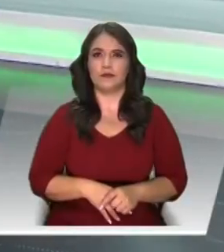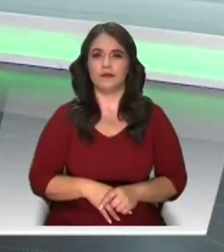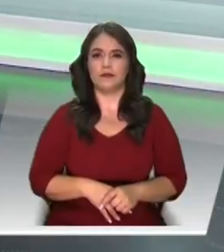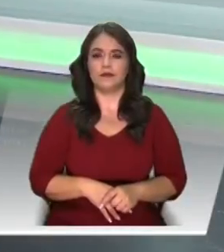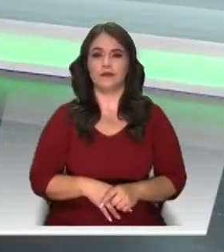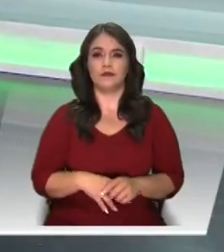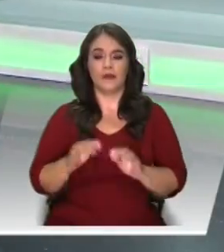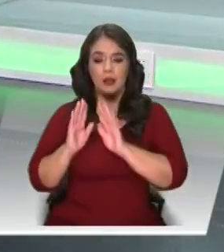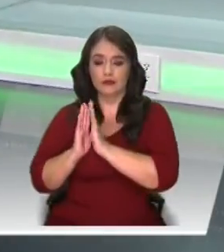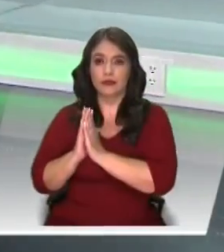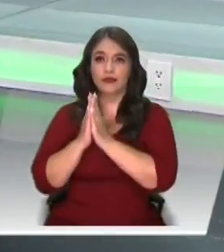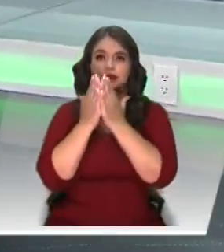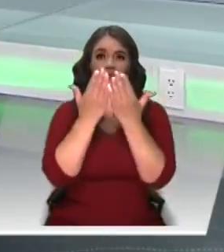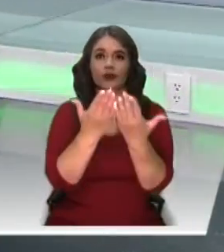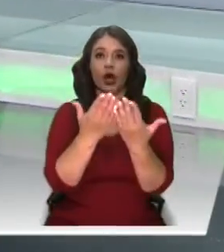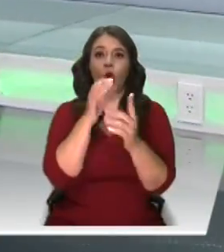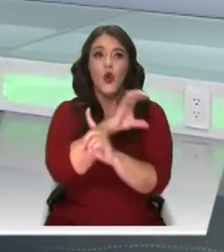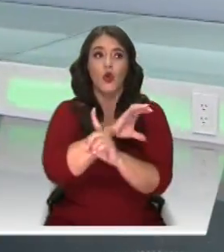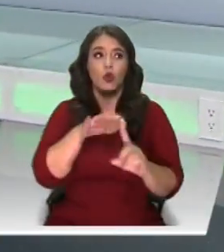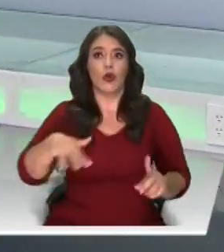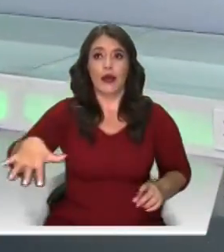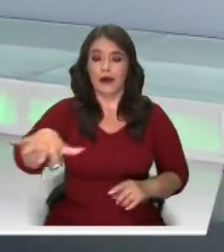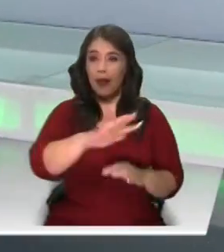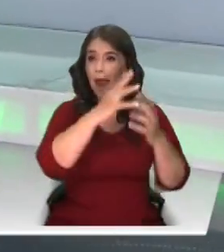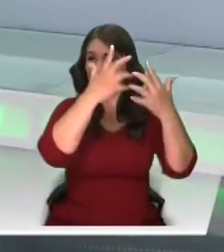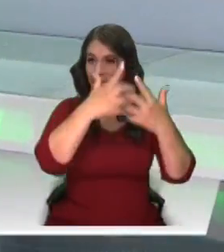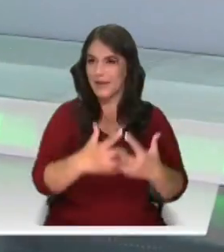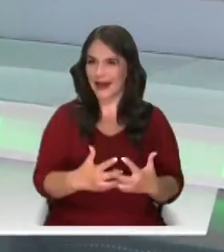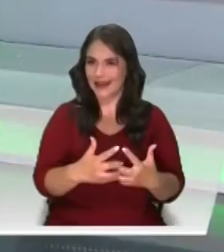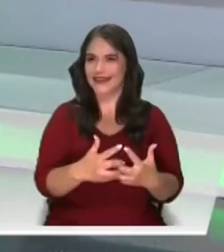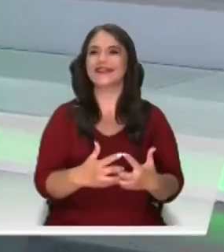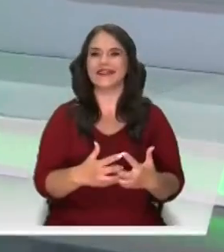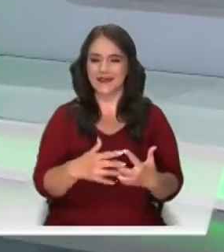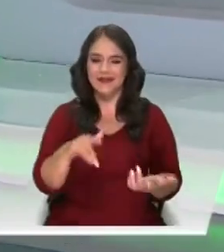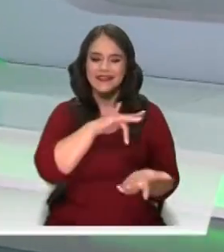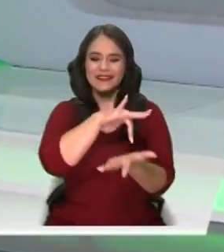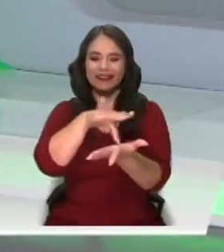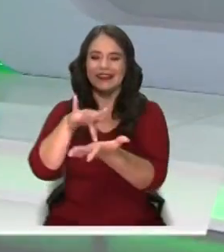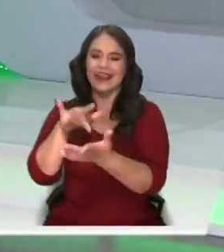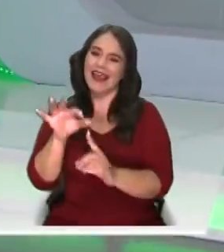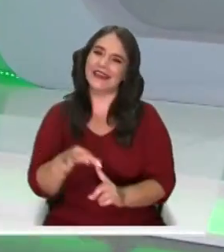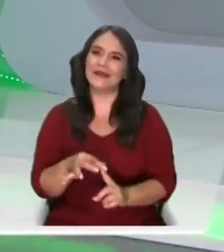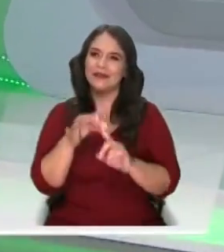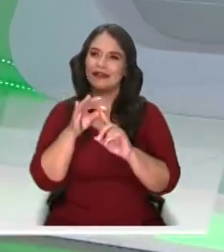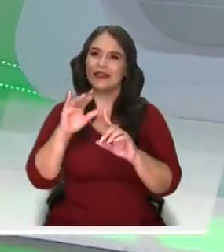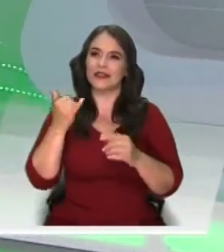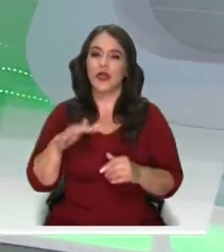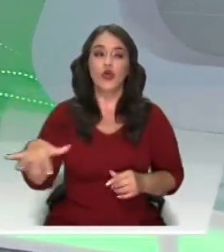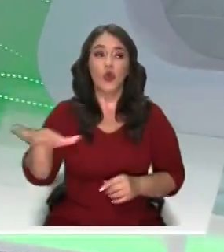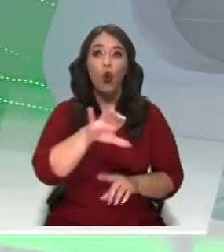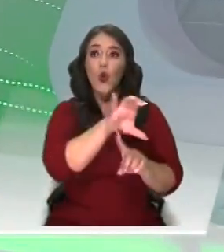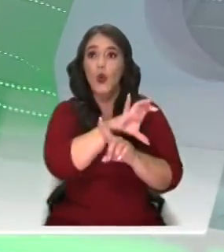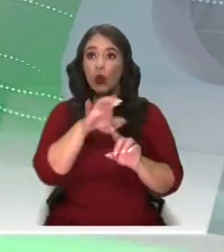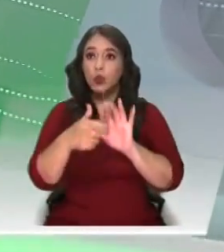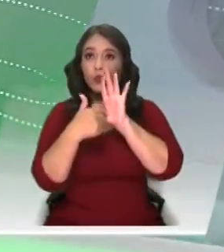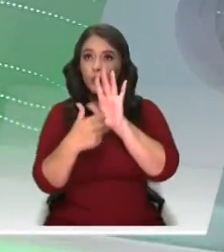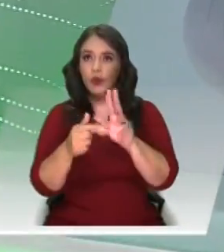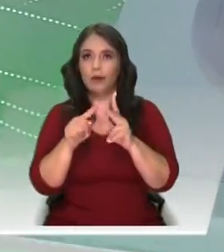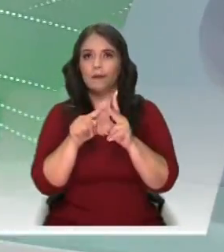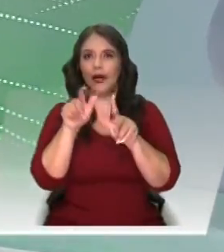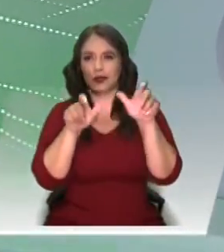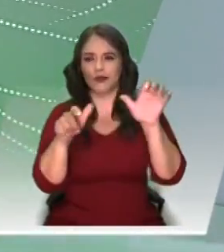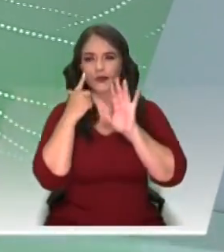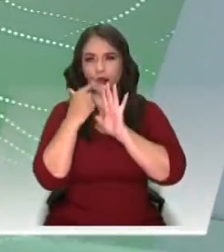En la Fiesta del Libro y la Cultura de este año, las empresas también tienen un espacio especial para mostrar sus creaciones culturales y personajes a través